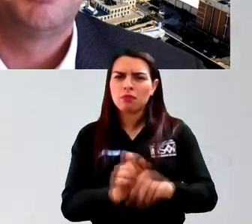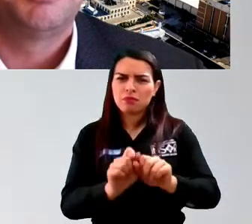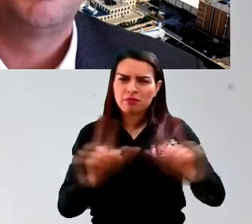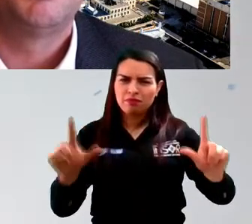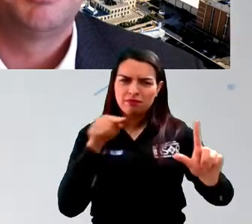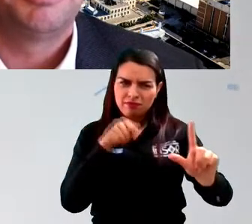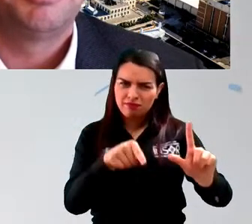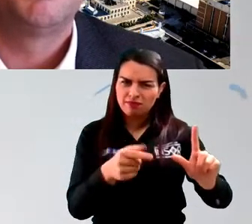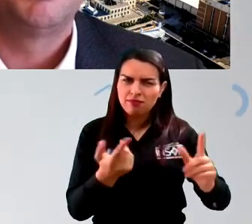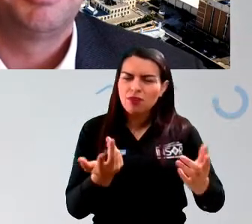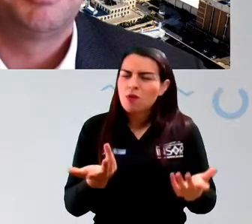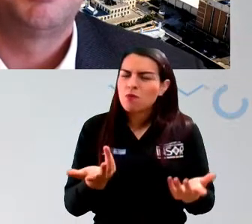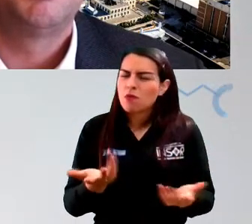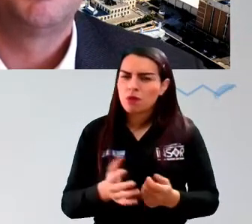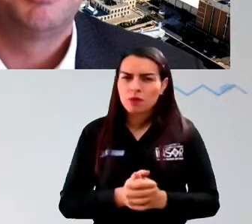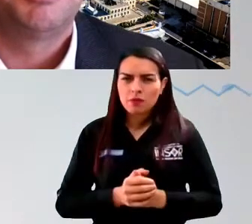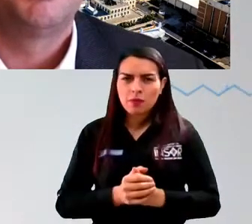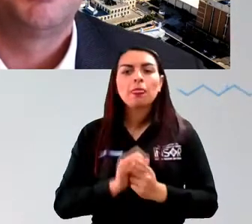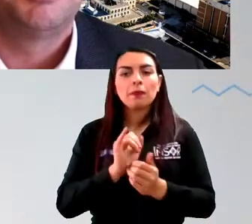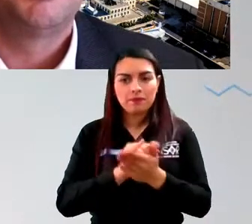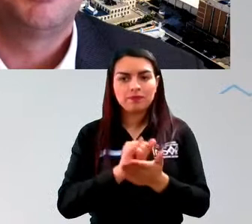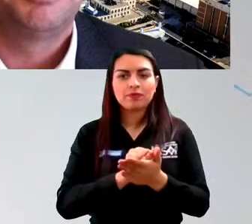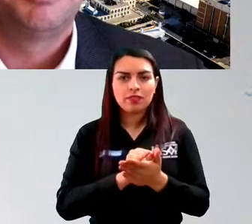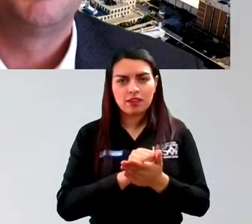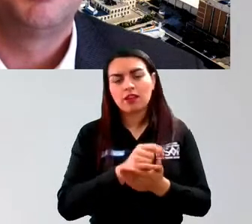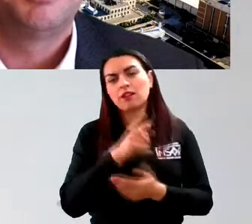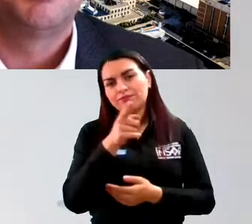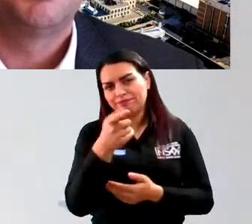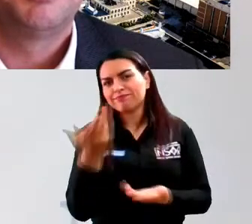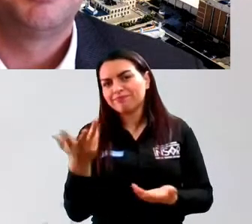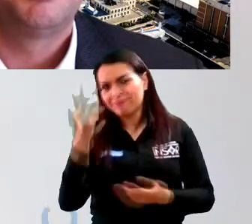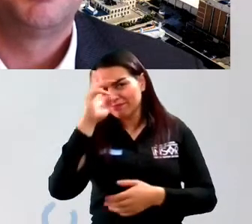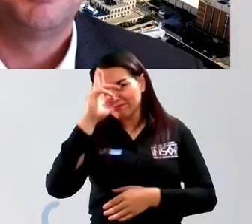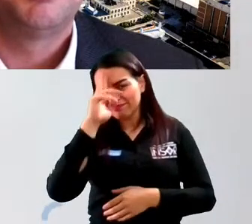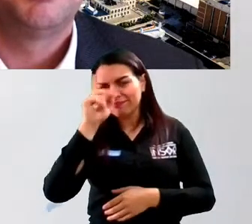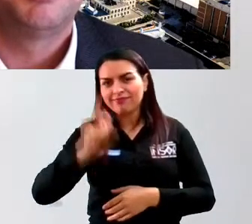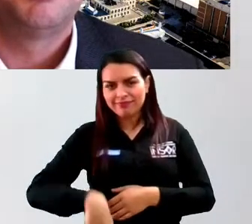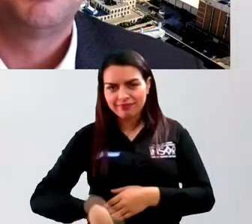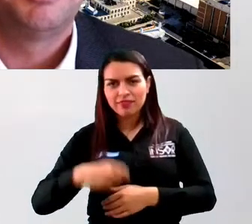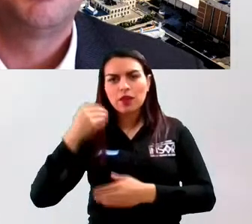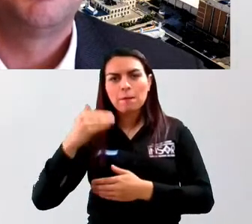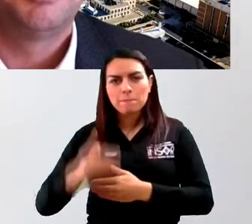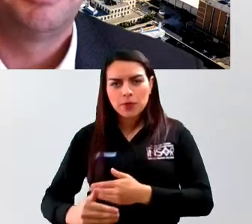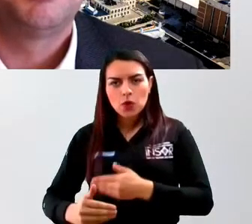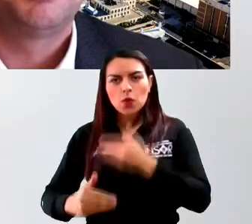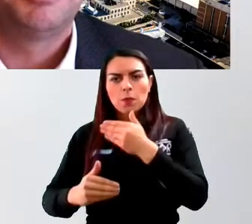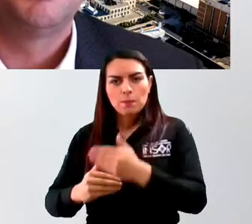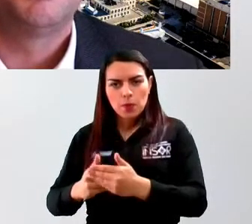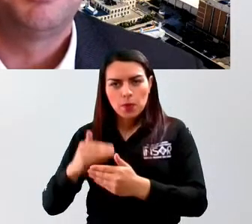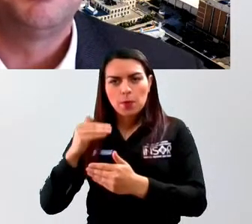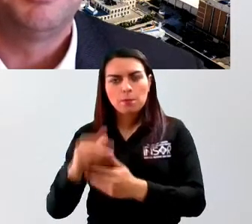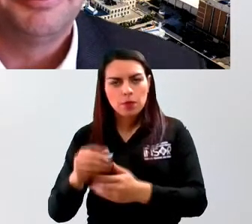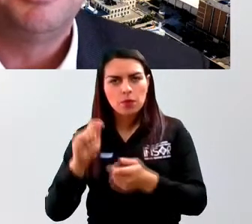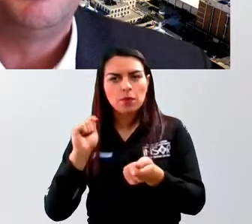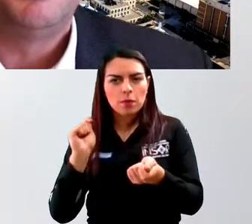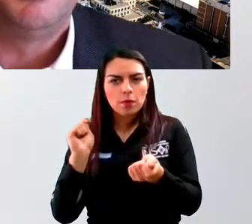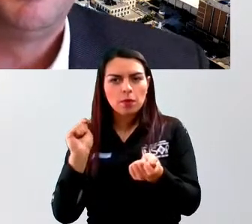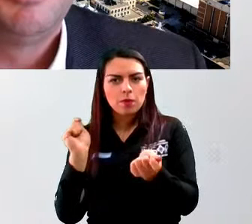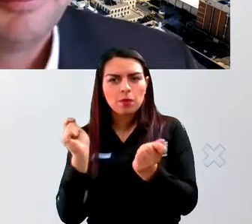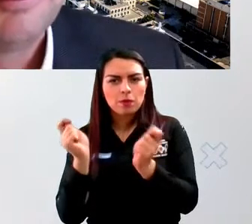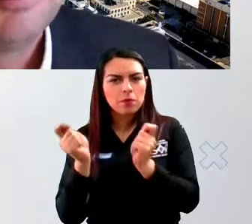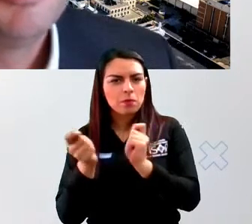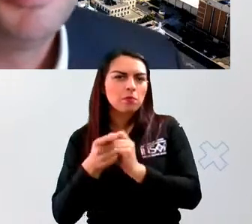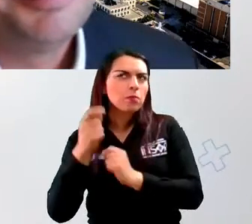pues, como usted dice, tenemos que ir cambiando poco a poco y sí lo estamos